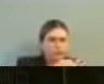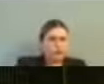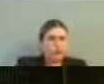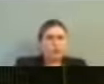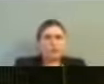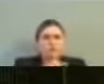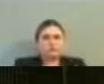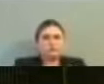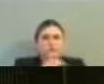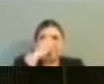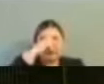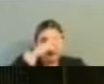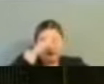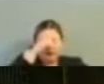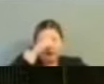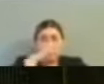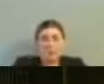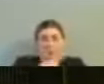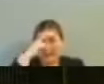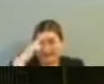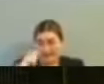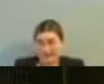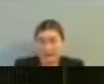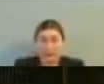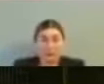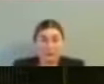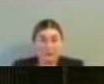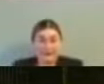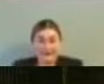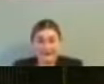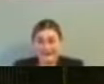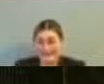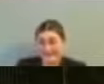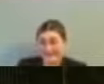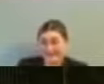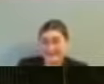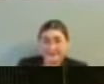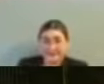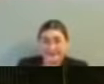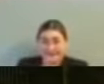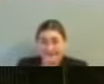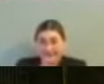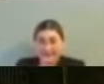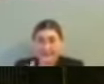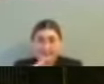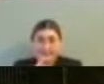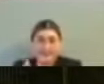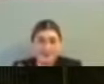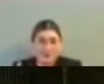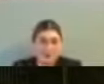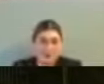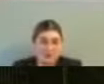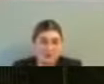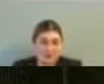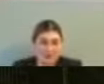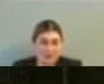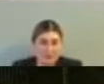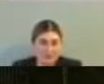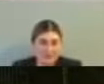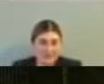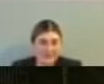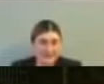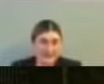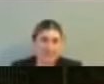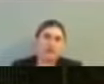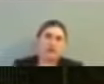trata de la mejoría laboral de las y los trabajadores, cuyo derecho